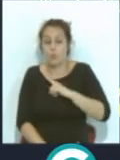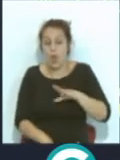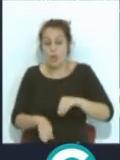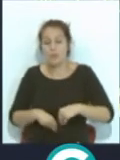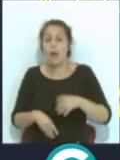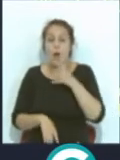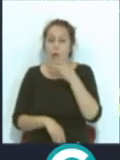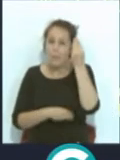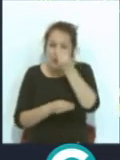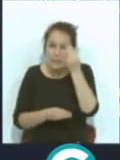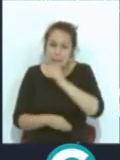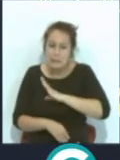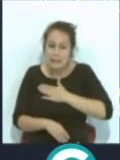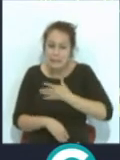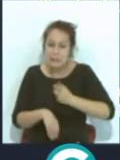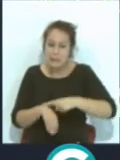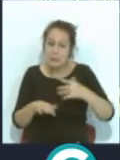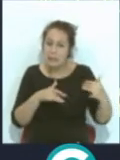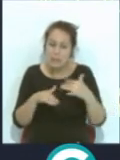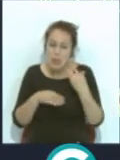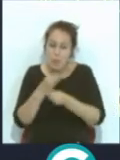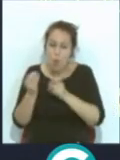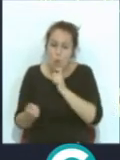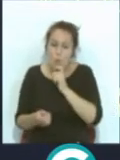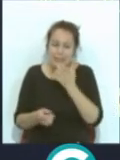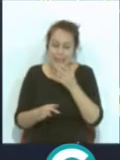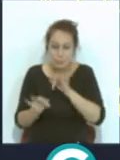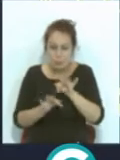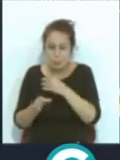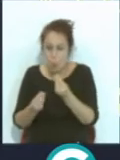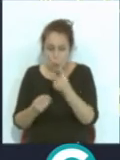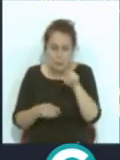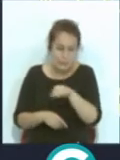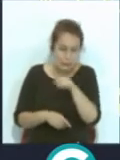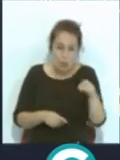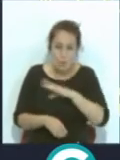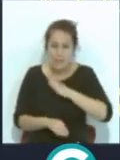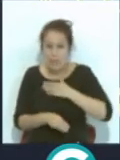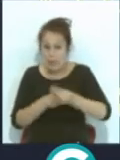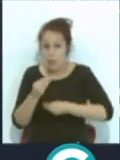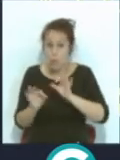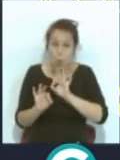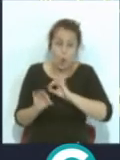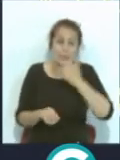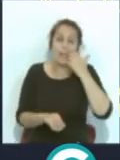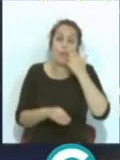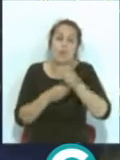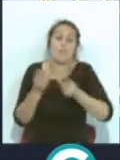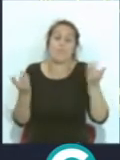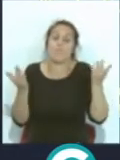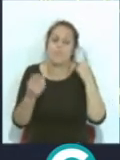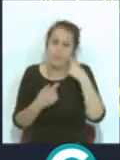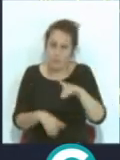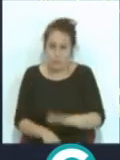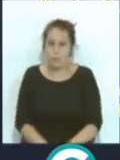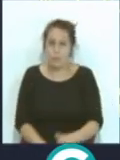pues pensar de aquí a mañana, a la hora del partido, cómo lo hacemos, si hacemos muchos cambios, si no hacemos muchos, si los hacemos mañana o los hacemos el sábado, ya veremos.